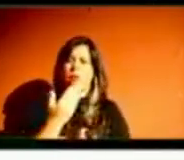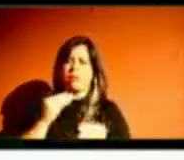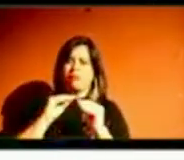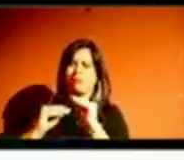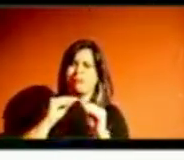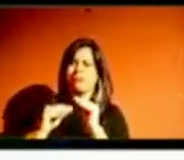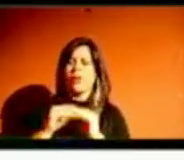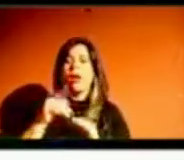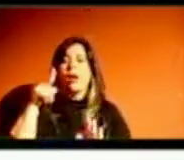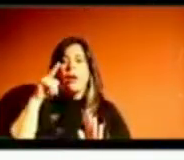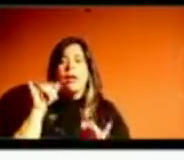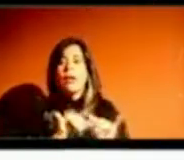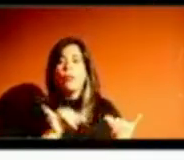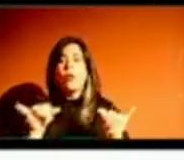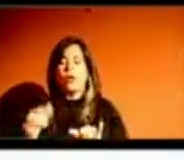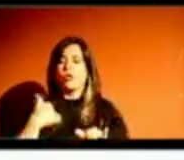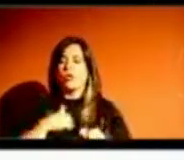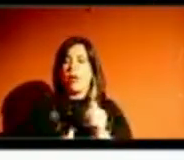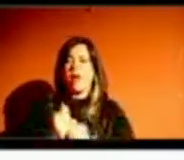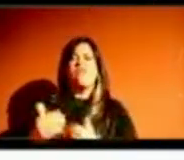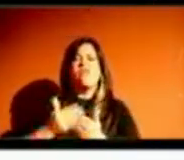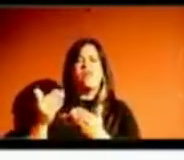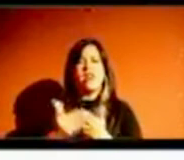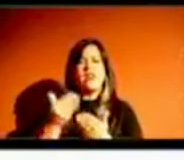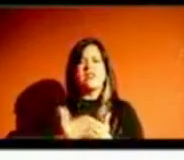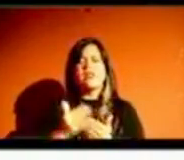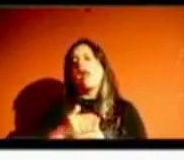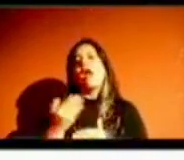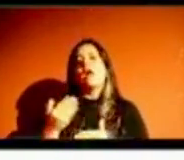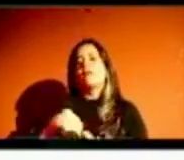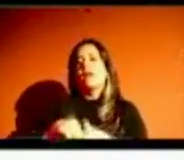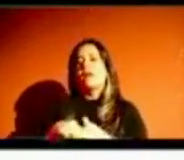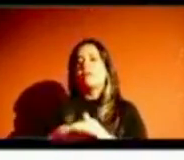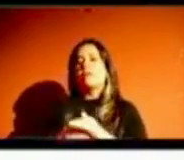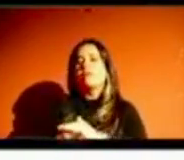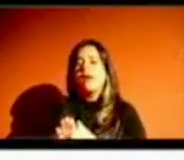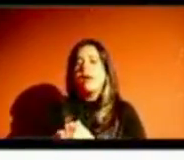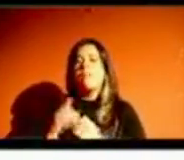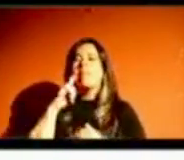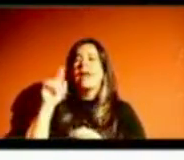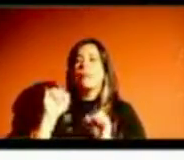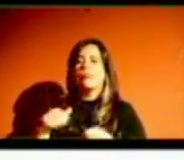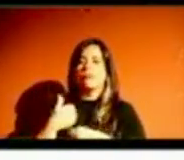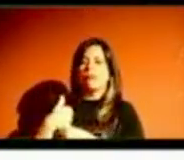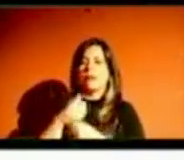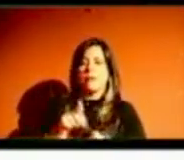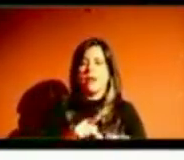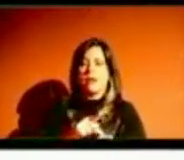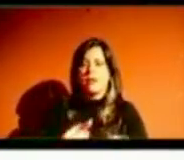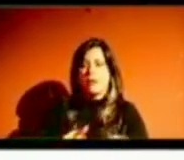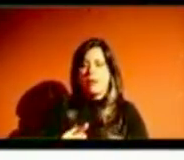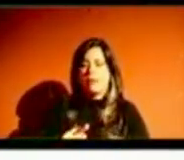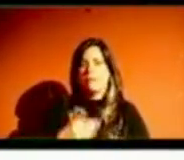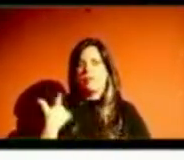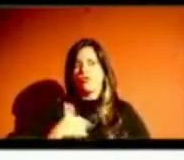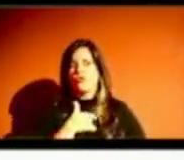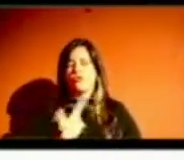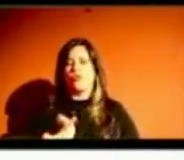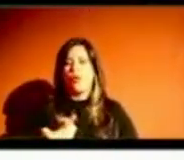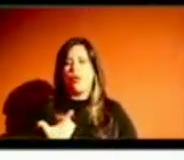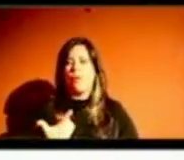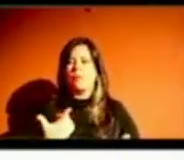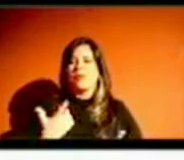actualización también hemos simplificado la manera de acceder a usted radicar su planilla, porque hemos ubicado